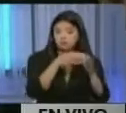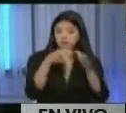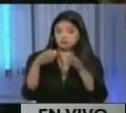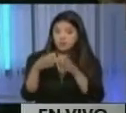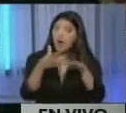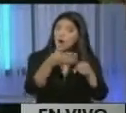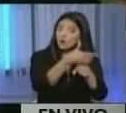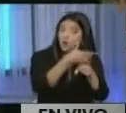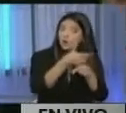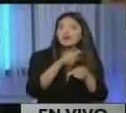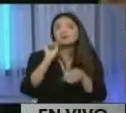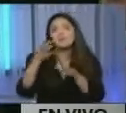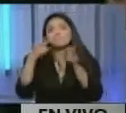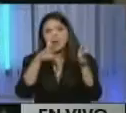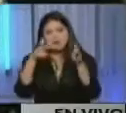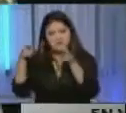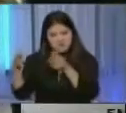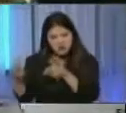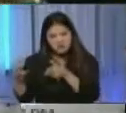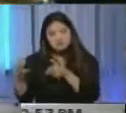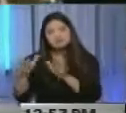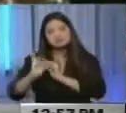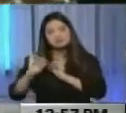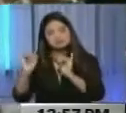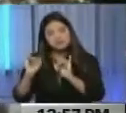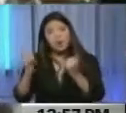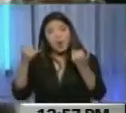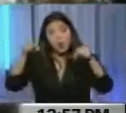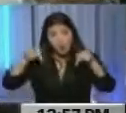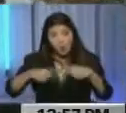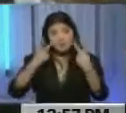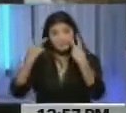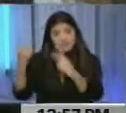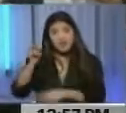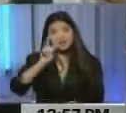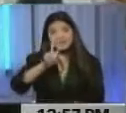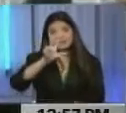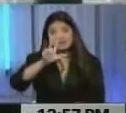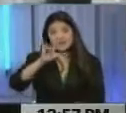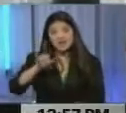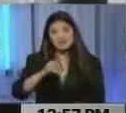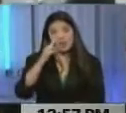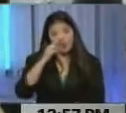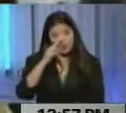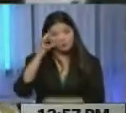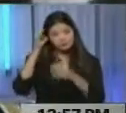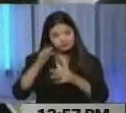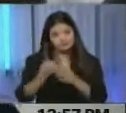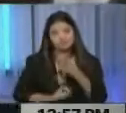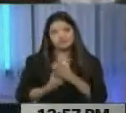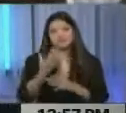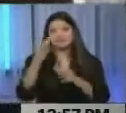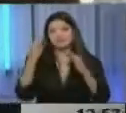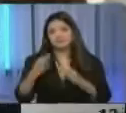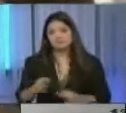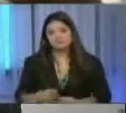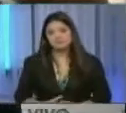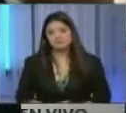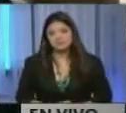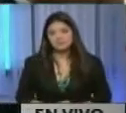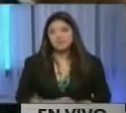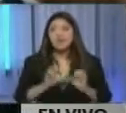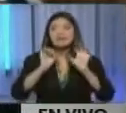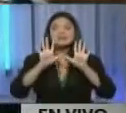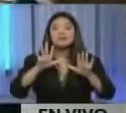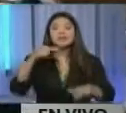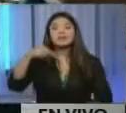el gobierno como las FARC-EP, para que lo que estamos viendo hoy, 23 de junio, se consolidara. El 10 de